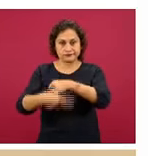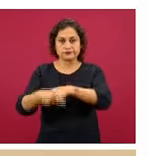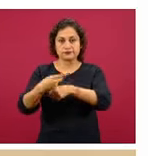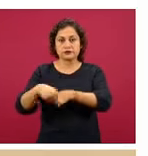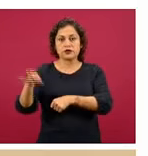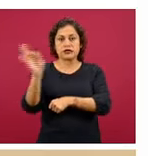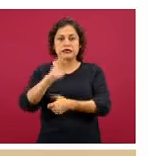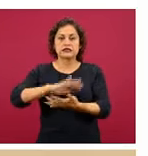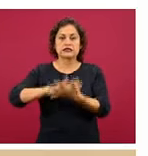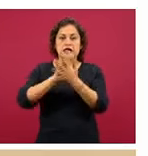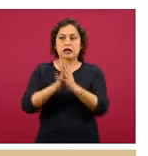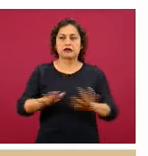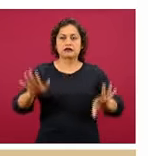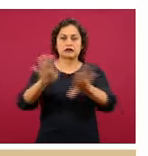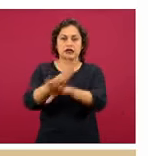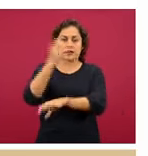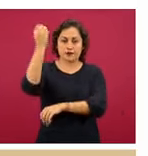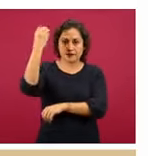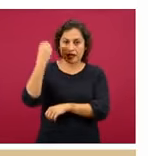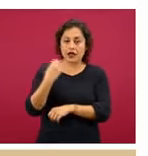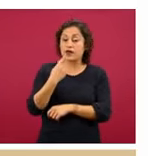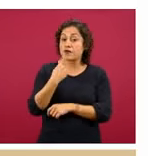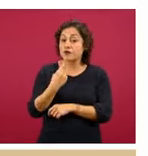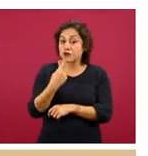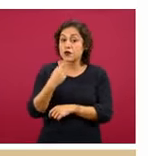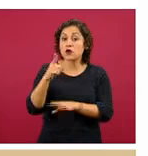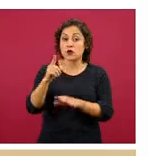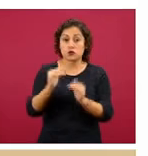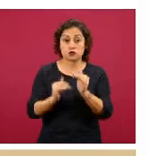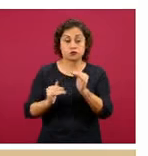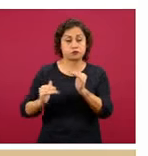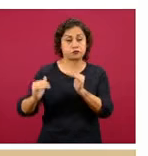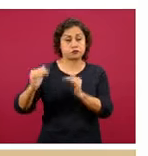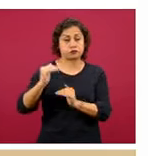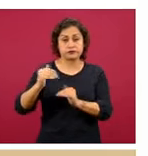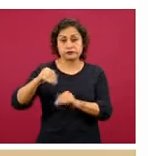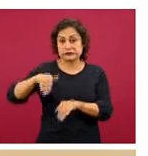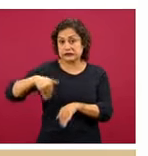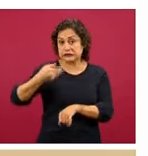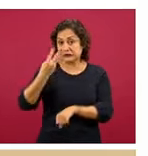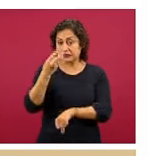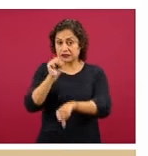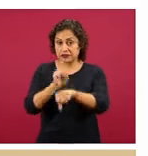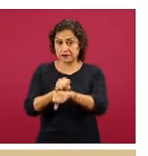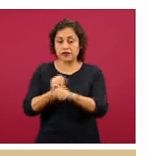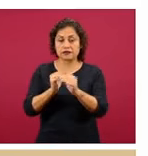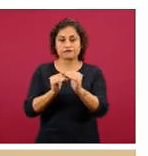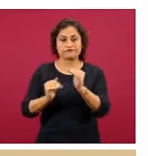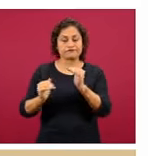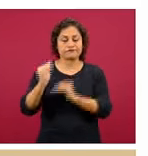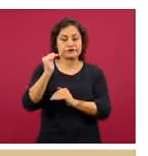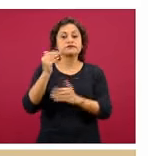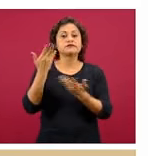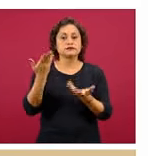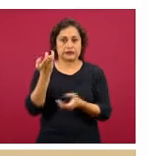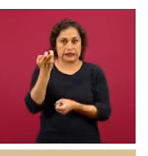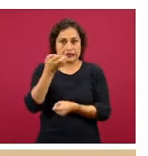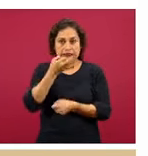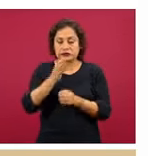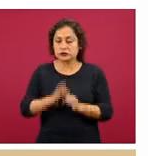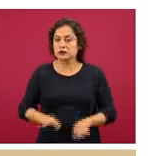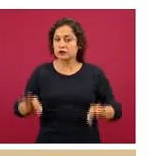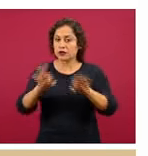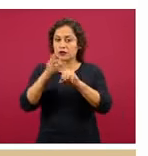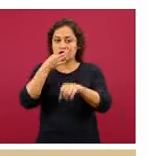de pasar a rojo, tenemos un ascenso que se ha reflejado en las últimas 3 semanas y esto es importante y se le ha hecho